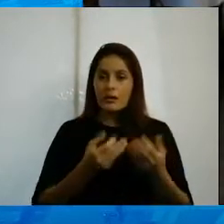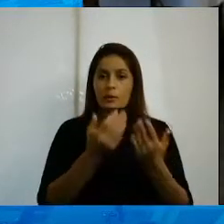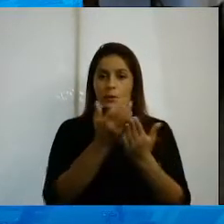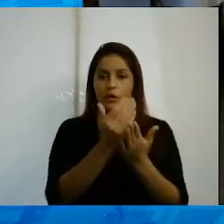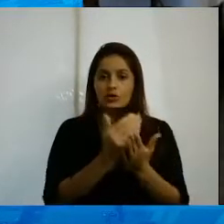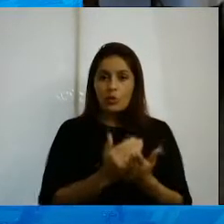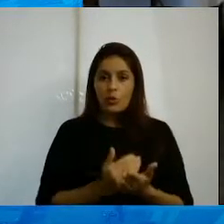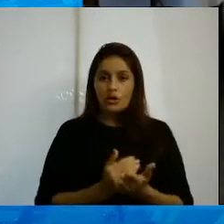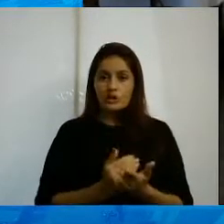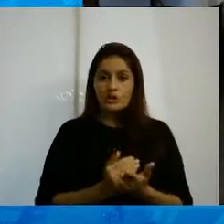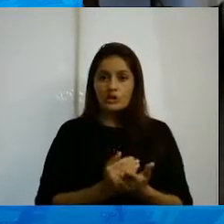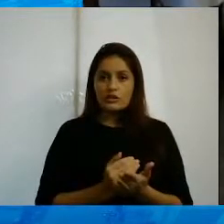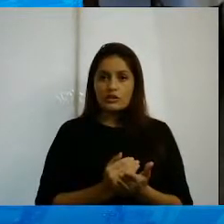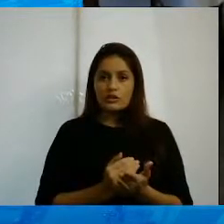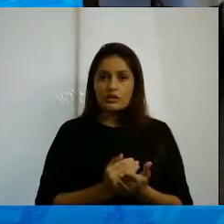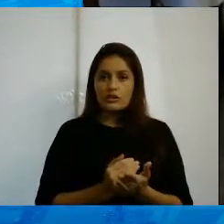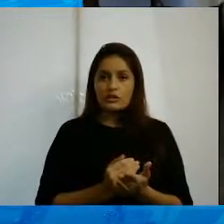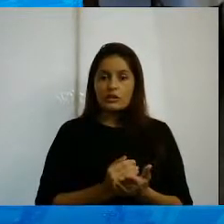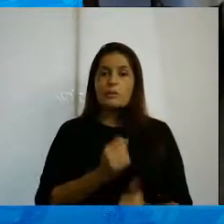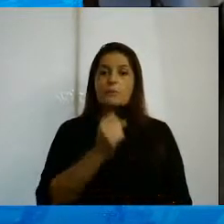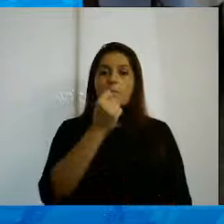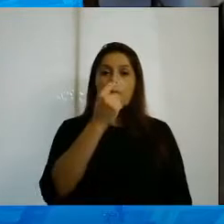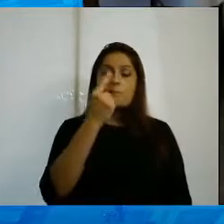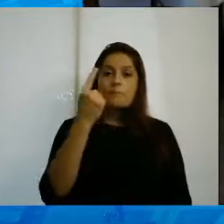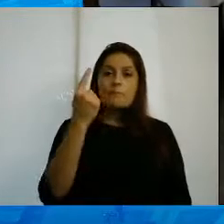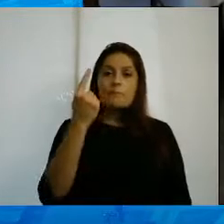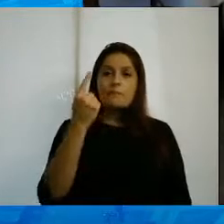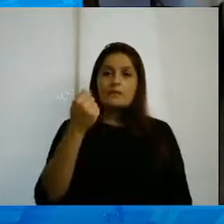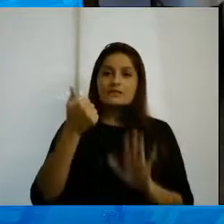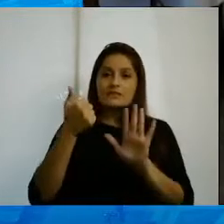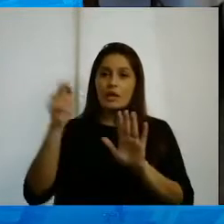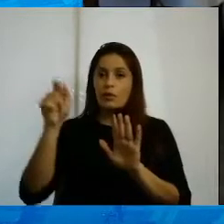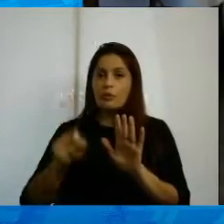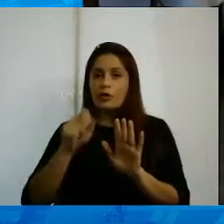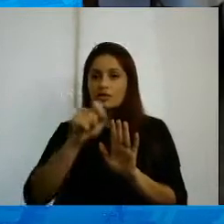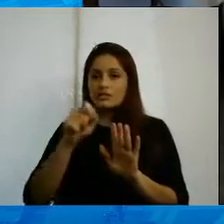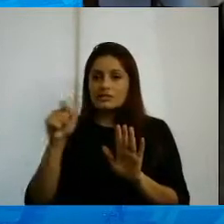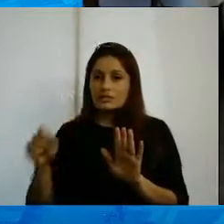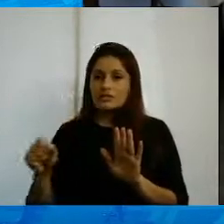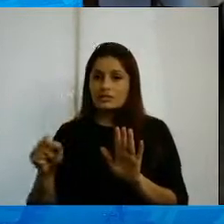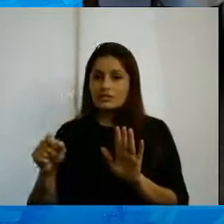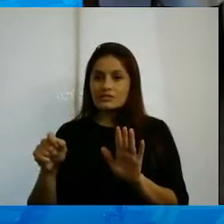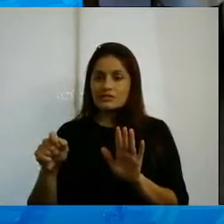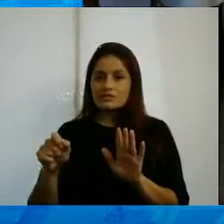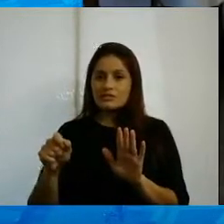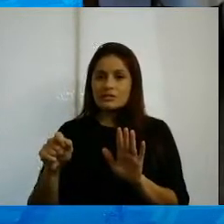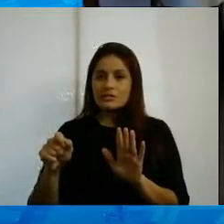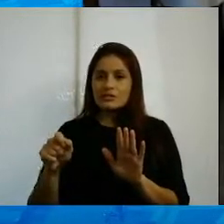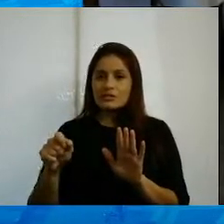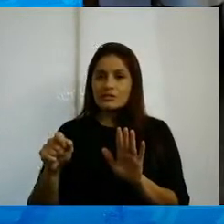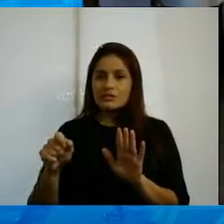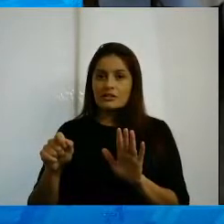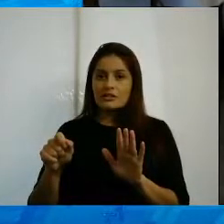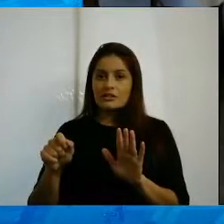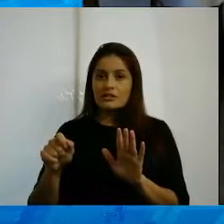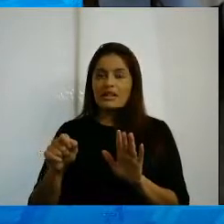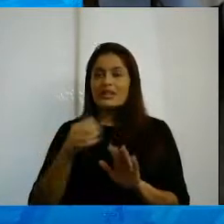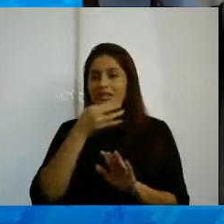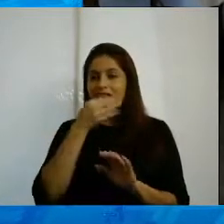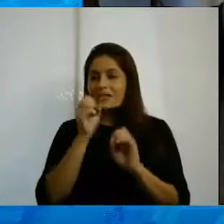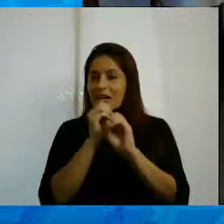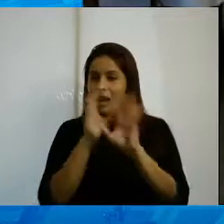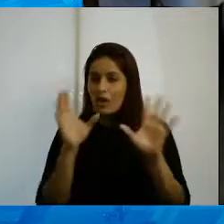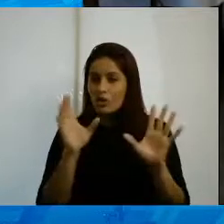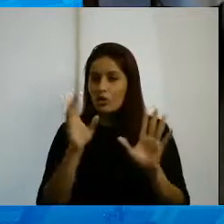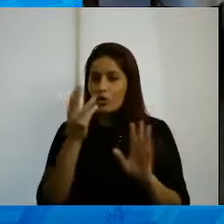¿cierto? Y este monto fue de 1.440, que significó un 6% más, por eso un 106%. Entonces hay que ser como bien precisos